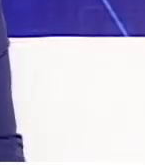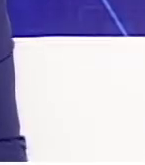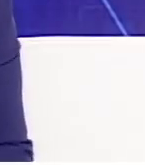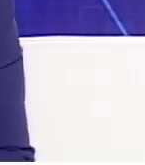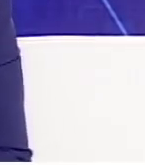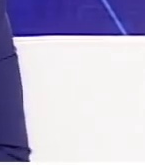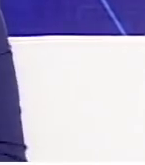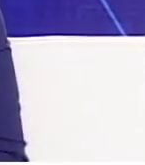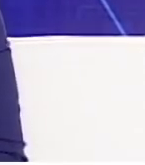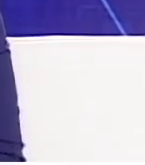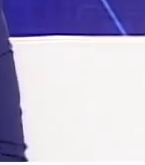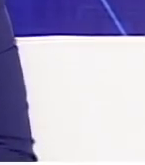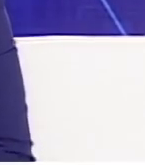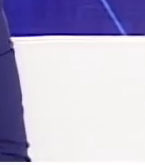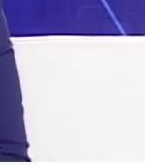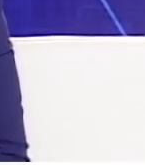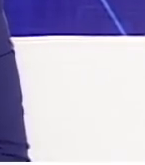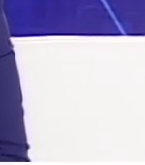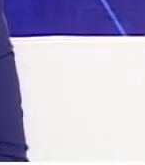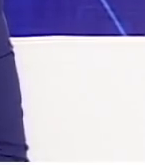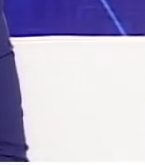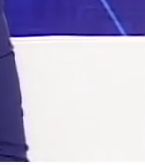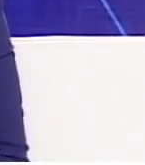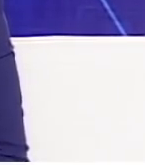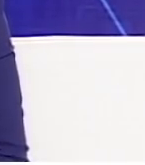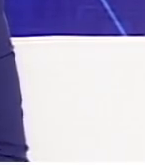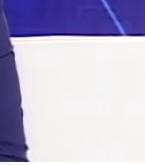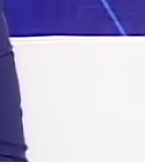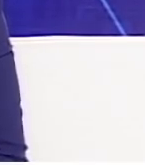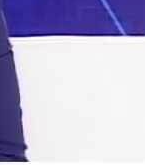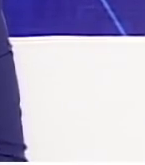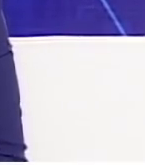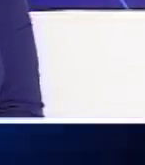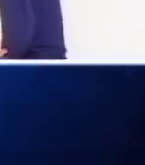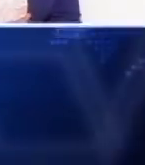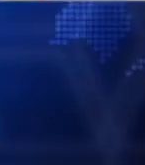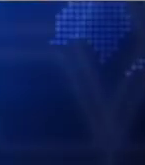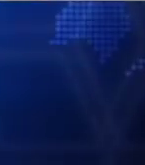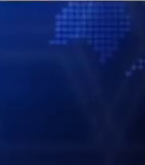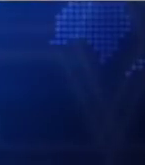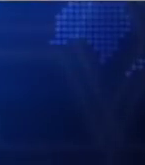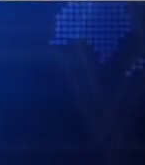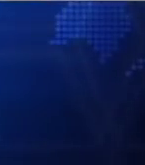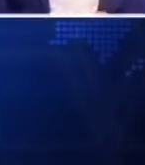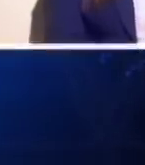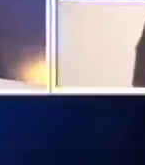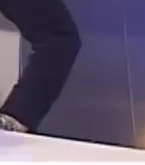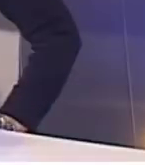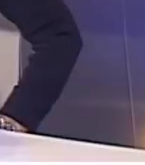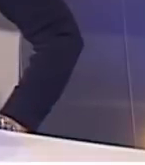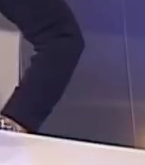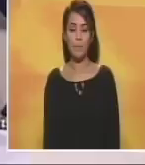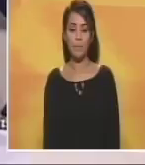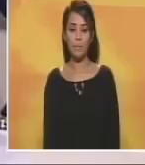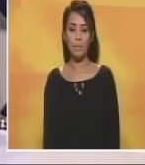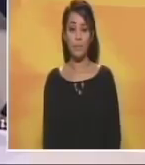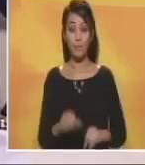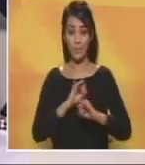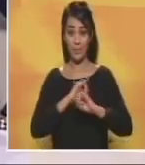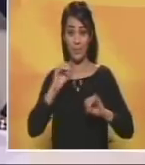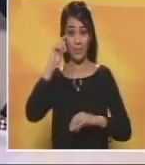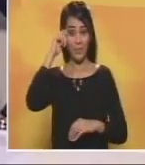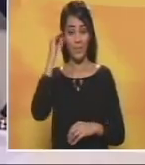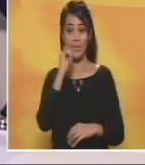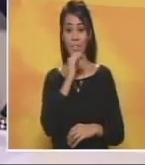estar con nosotros en Entrevista Venevisión y gracias a ustedes también. Que tengan todos muy buenas tardes. Milagros. Endrina, amigos, así concluimos la